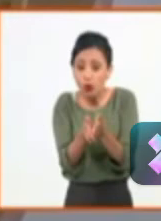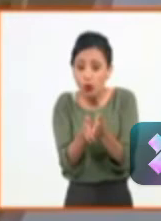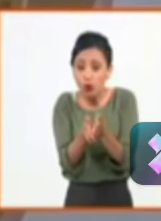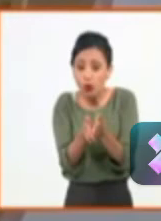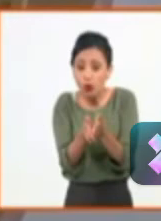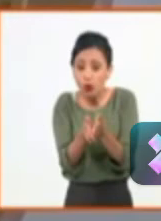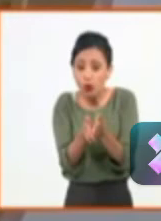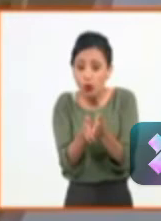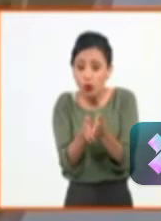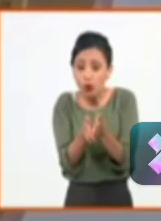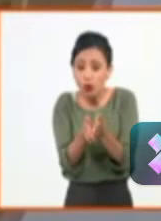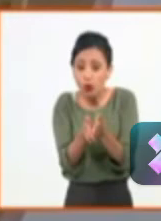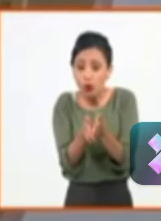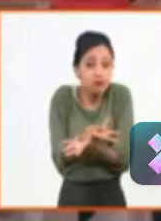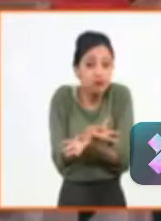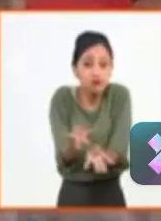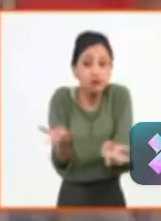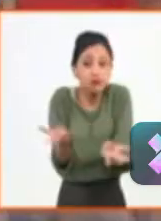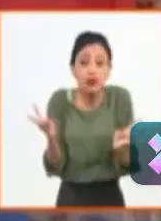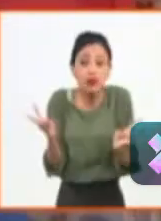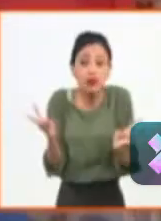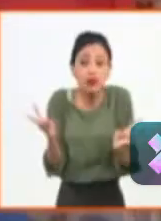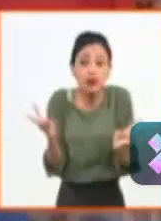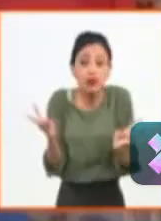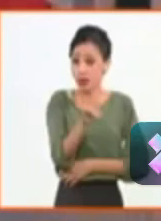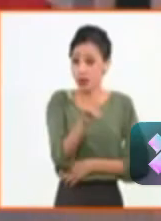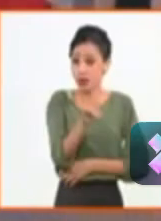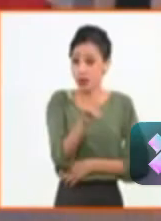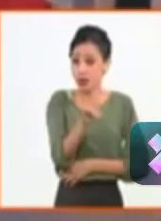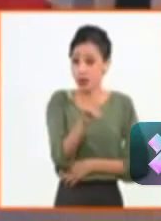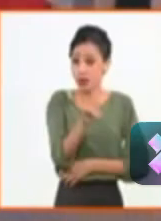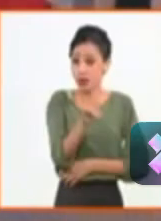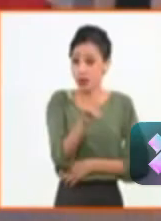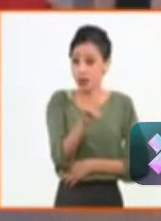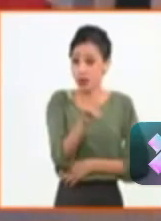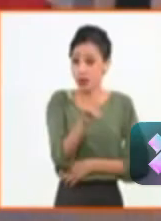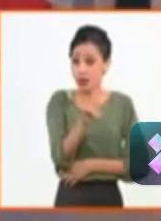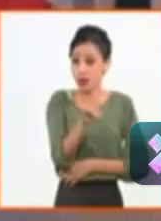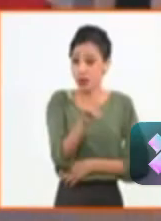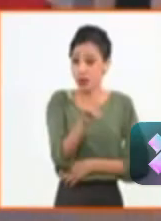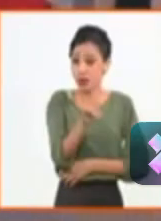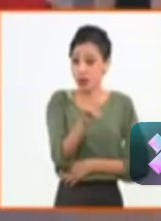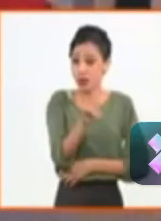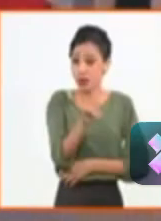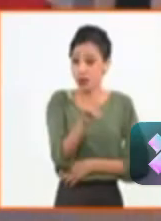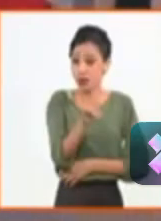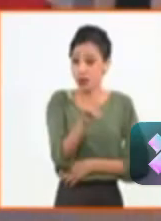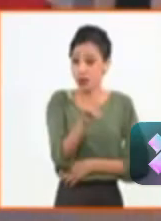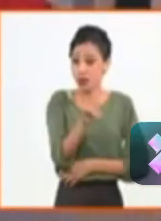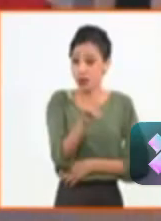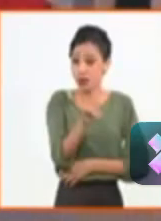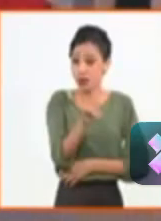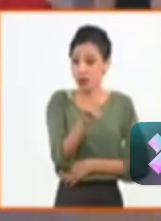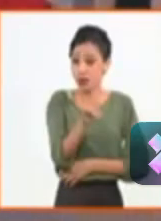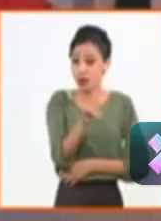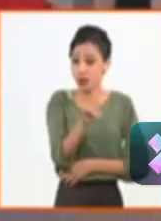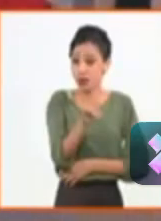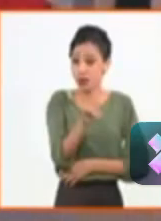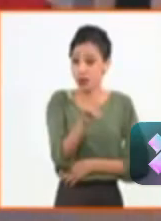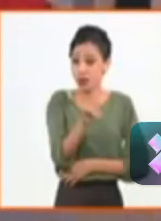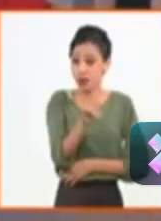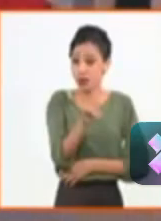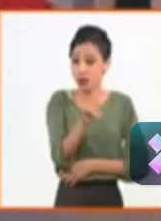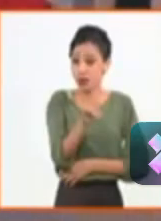pantristas, que día a día brindan la alimentación a nuestras pacientes, no solamente aquí, en los centros de aislamiento, tenemos